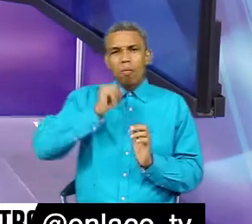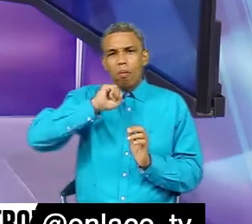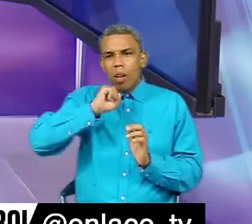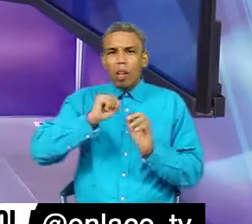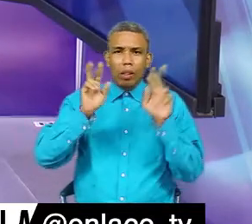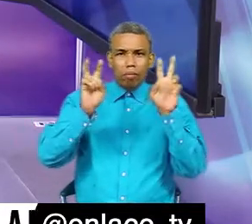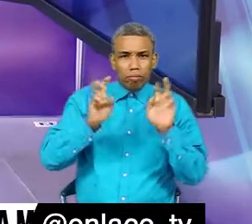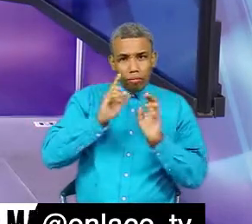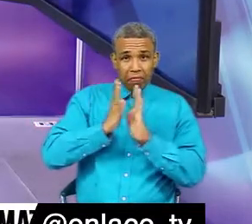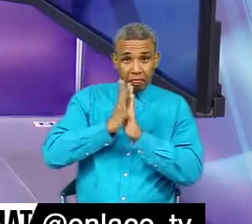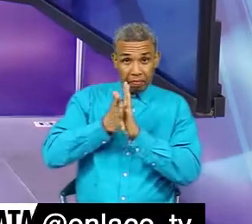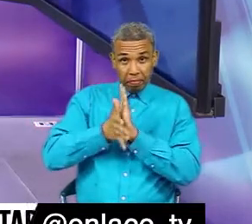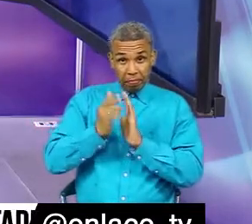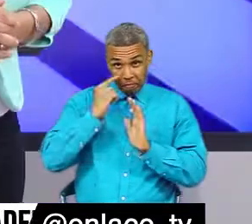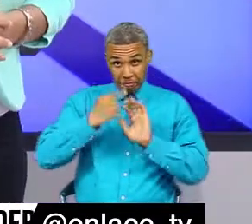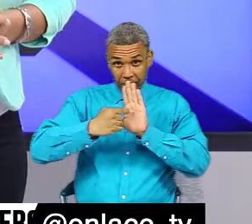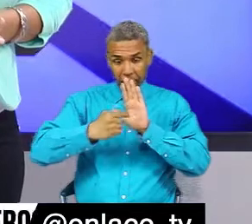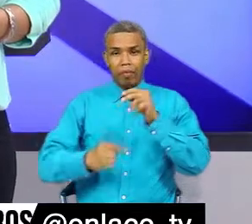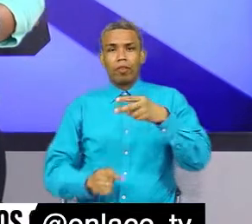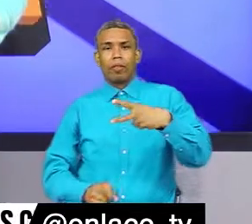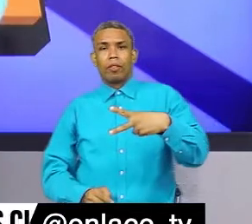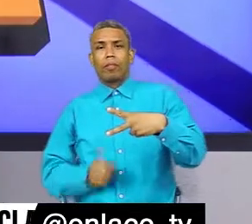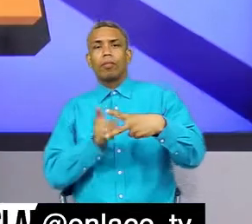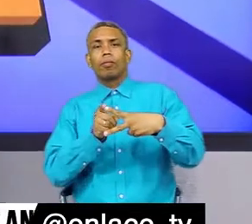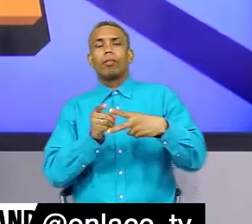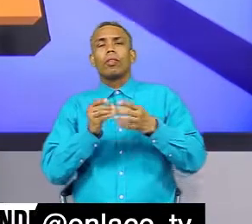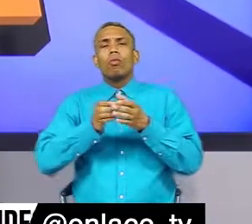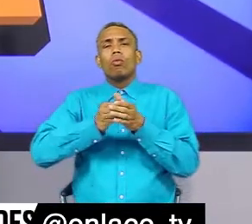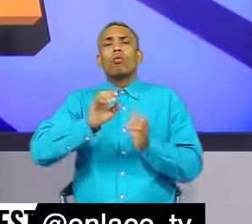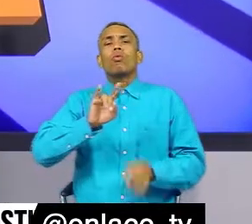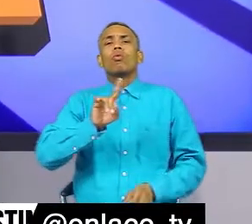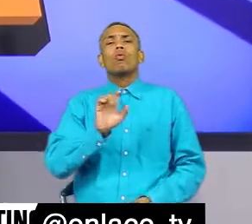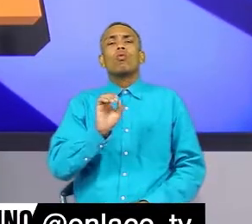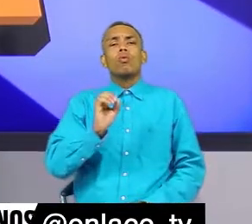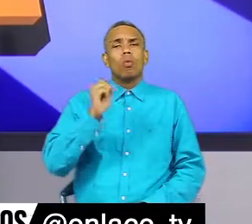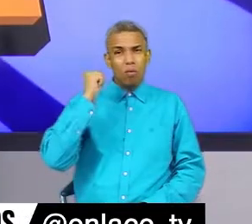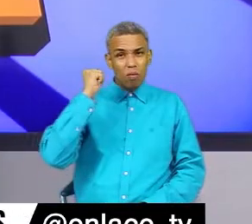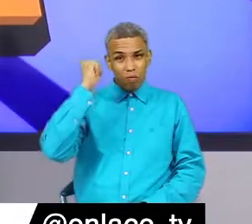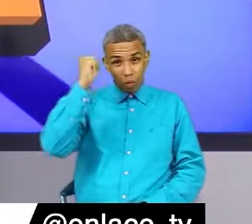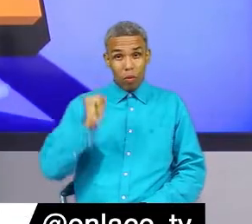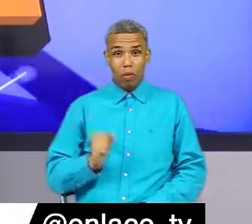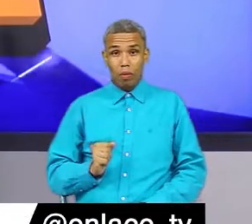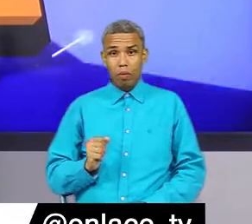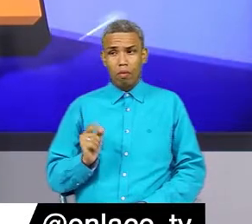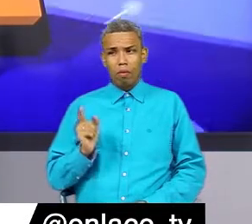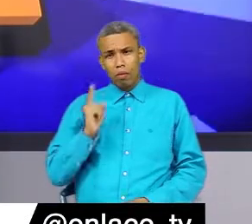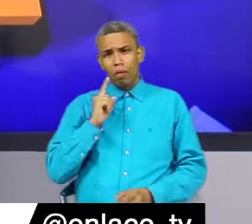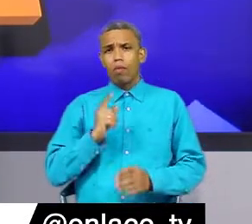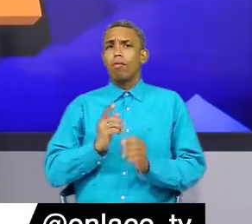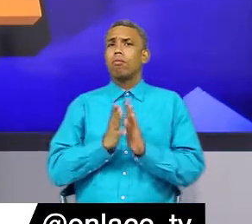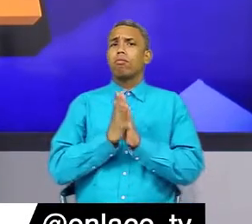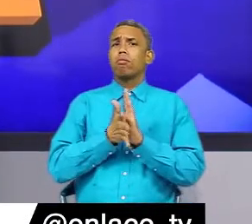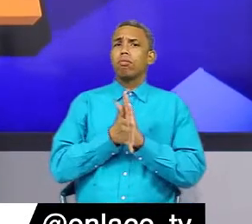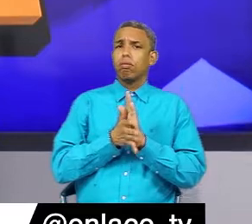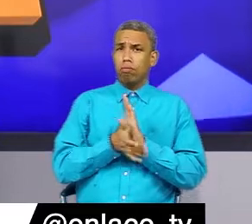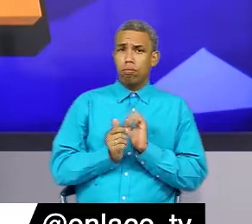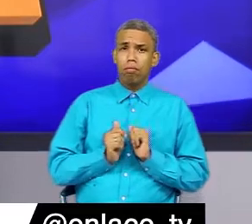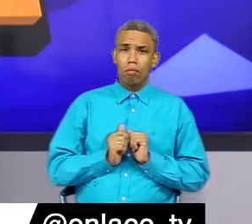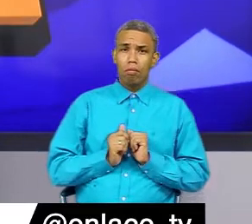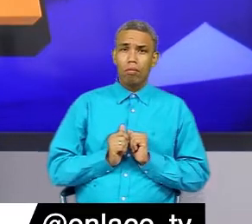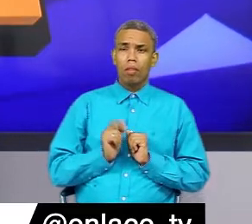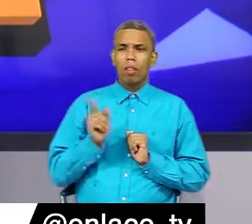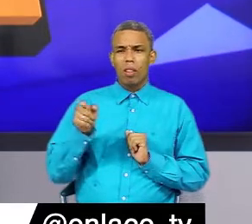región. Aquí están nuestros titulares. La Unión Sindical Obrera Uso denunció un caso de intimidación a un trabajador de la industria del petróleo en la